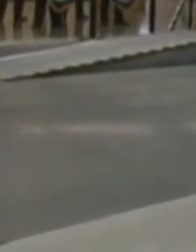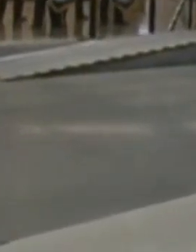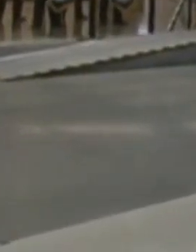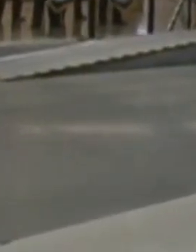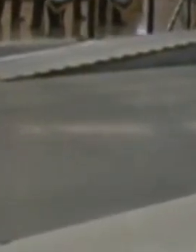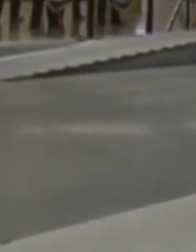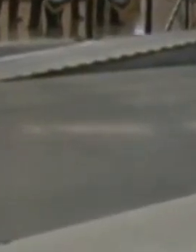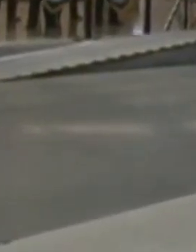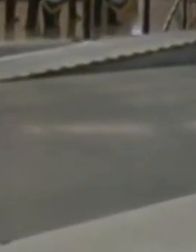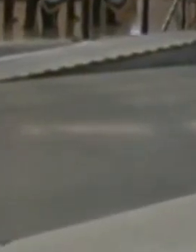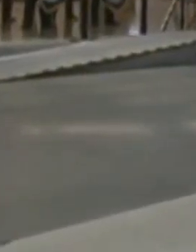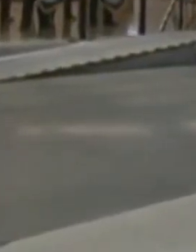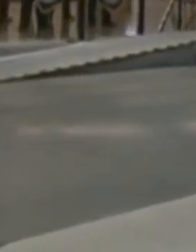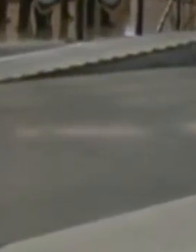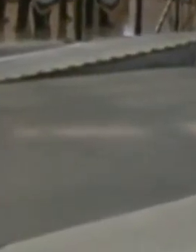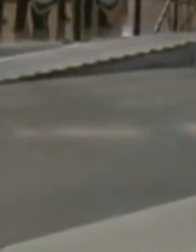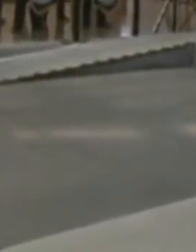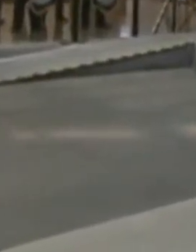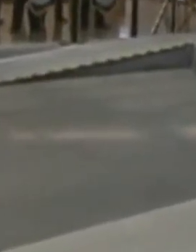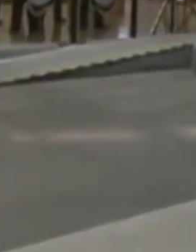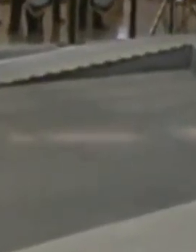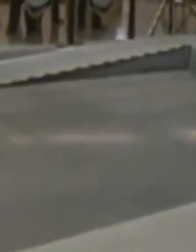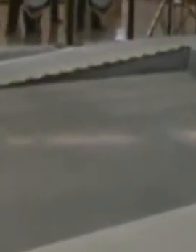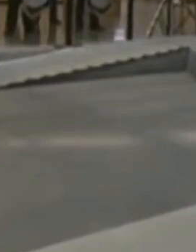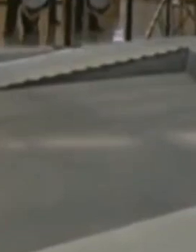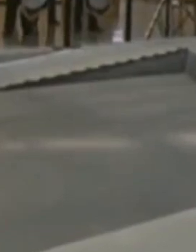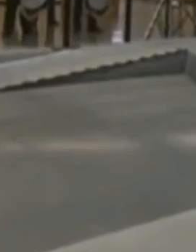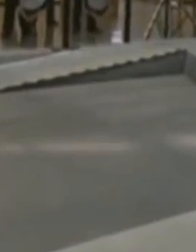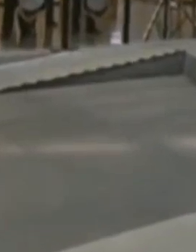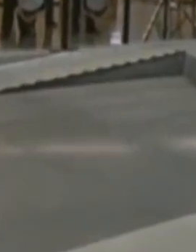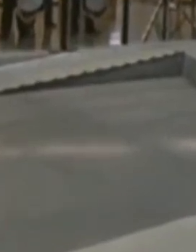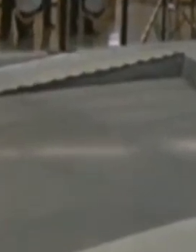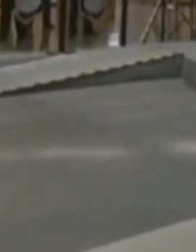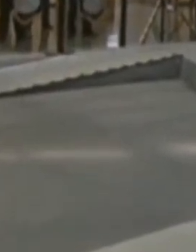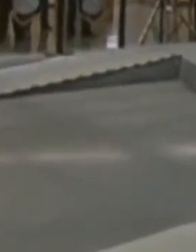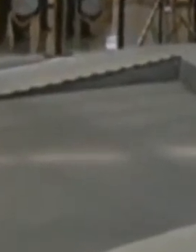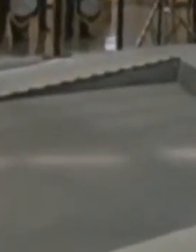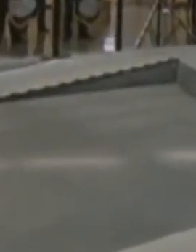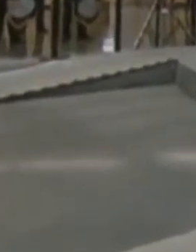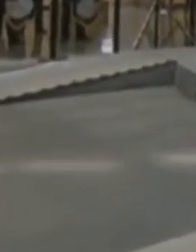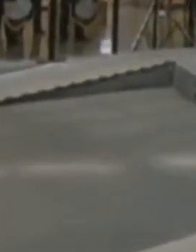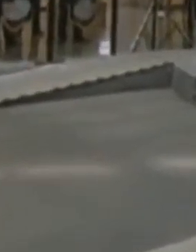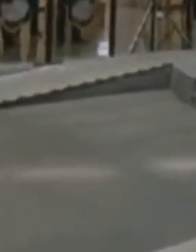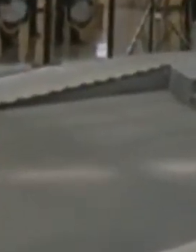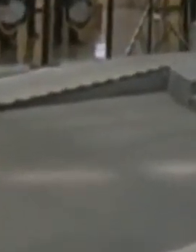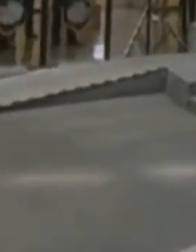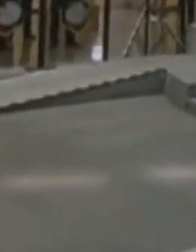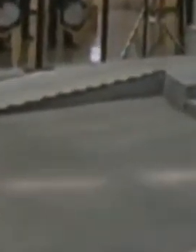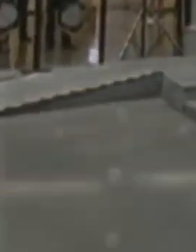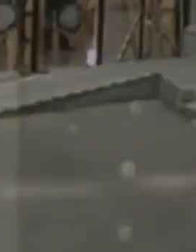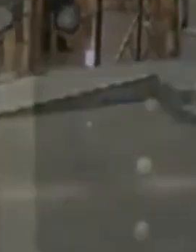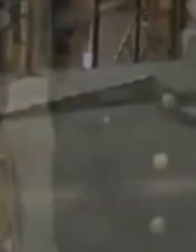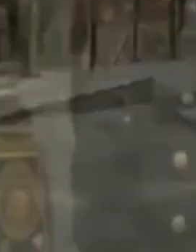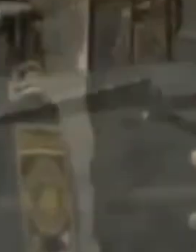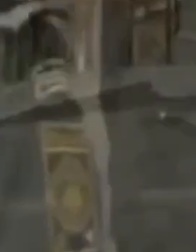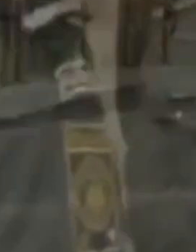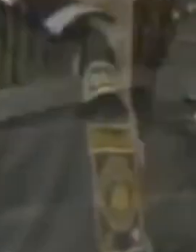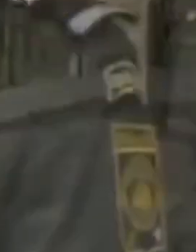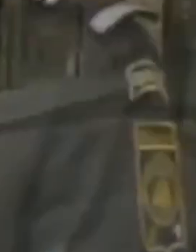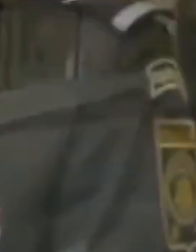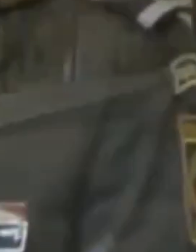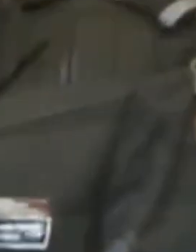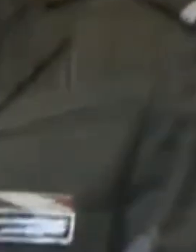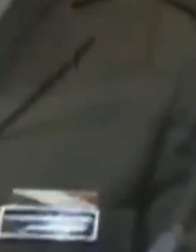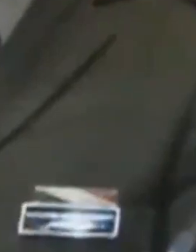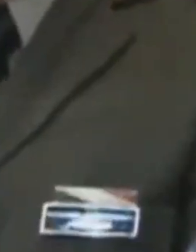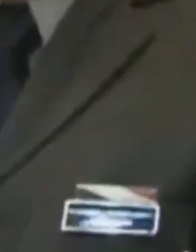este recinto, las diversas pinturas que nos hablan, que hacen un recorrido por la historia antigua y la historia